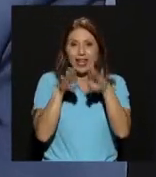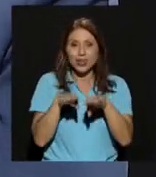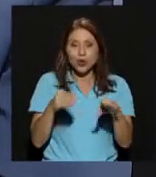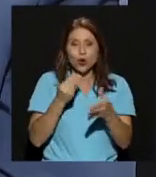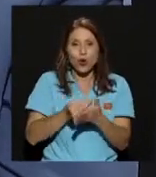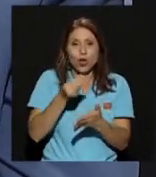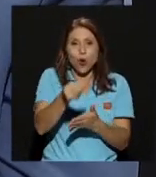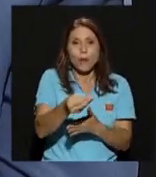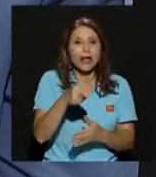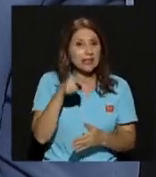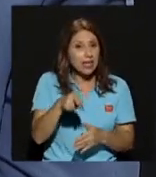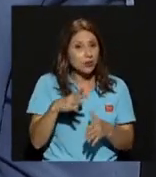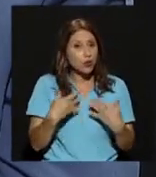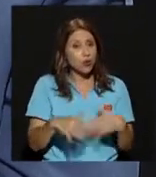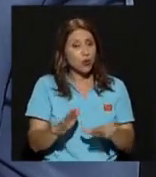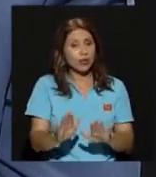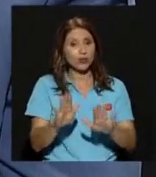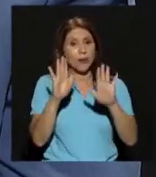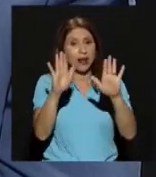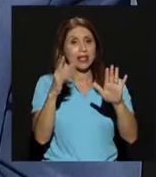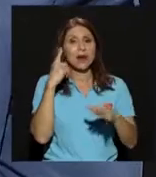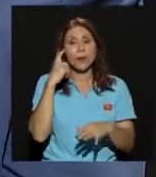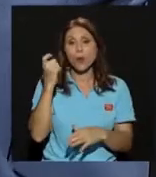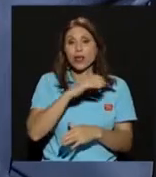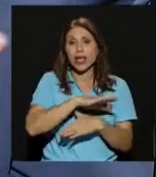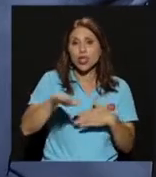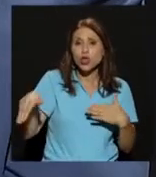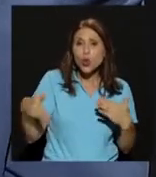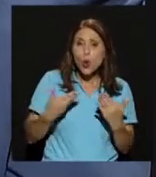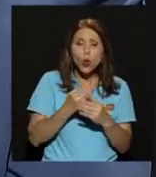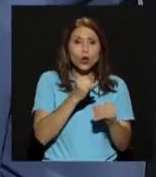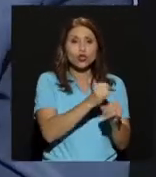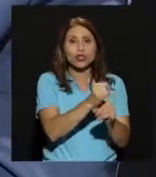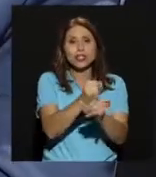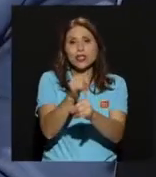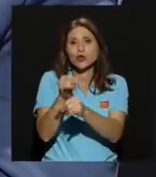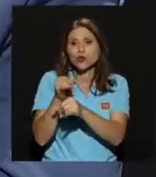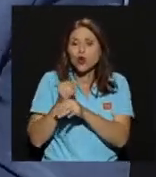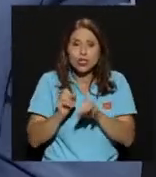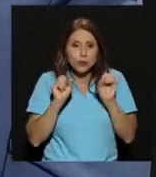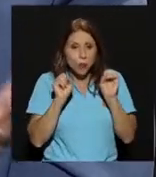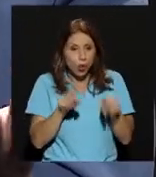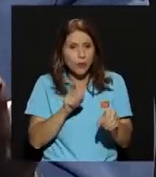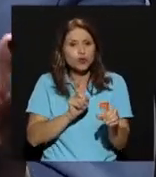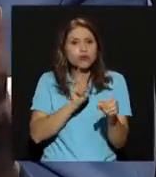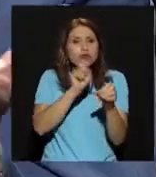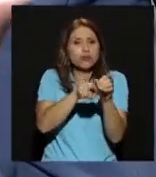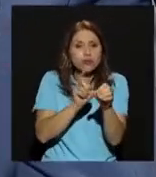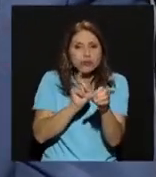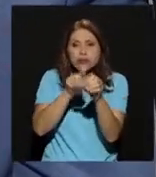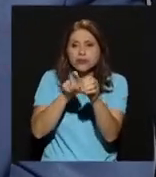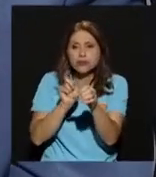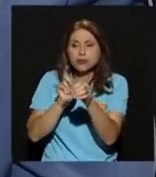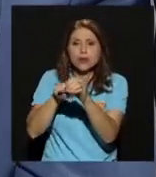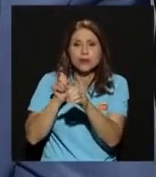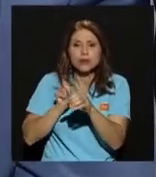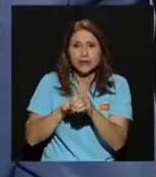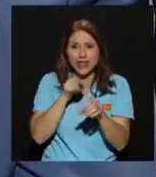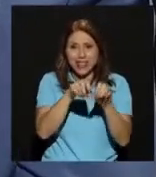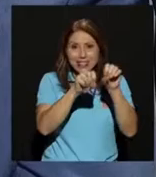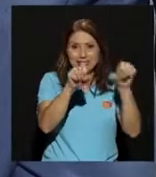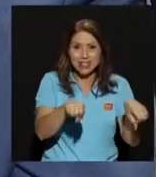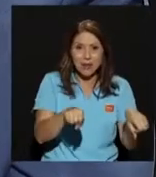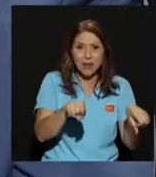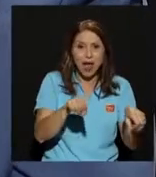porque podríamos todas las instituciones estar en ese sistema y todos los proveedores podrían